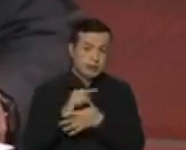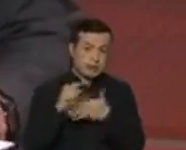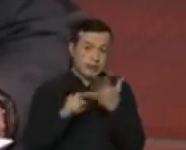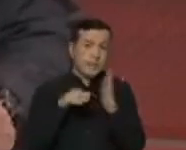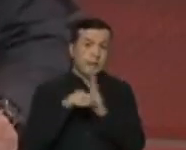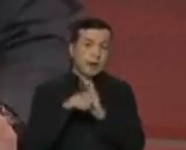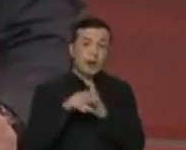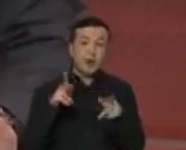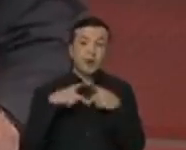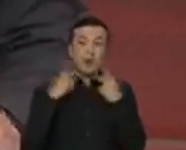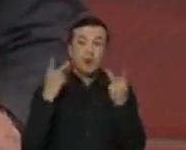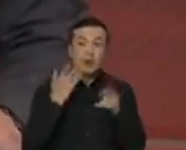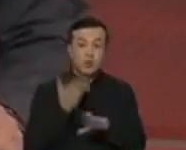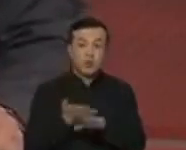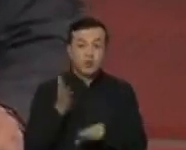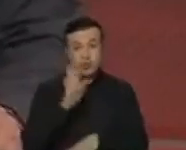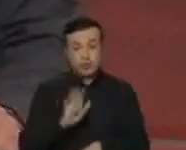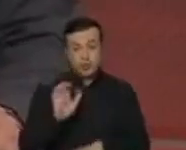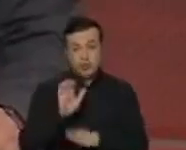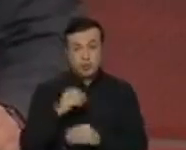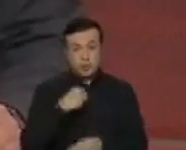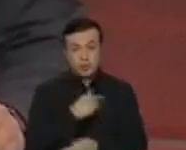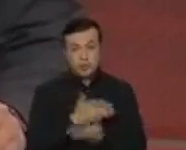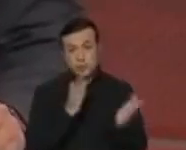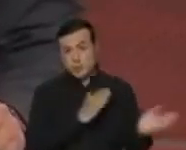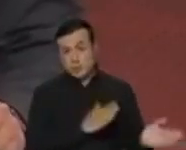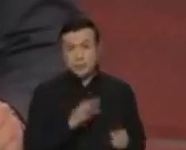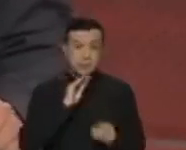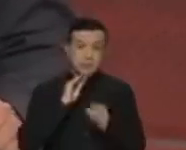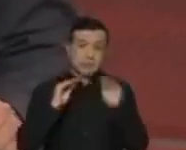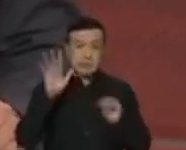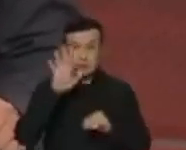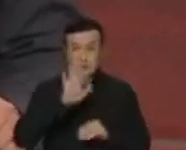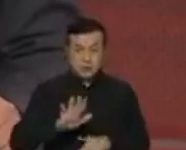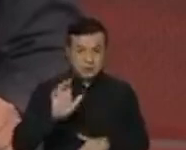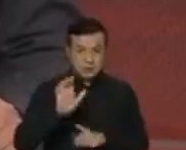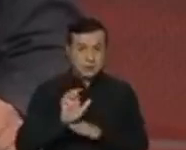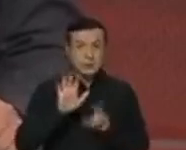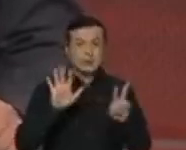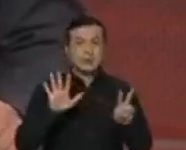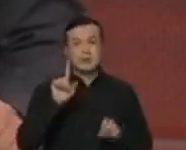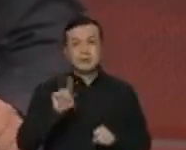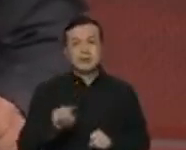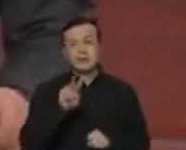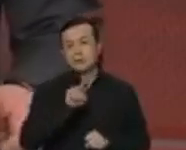pública ofrece al país en este momento que enfrentamos la emergencia sanitaria. 7 de la mañana con 29 minutos.